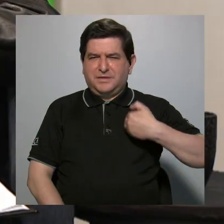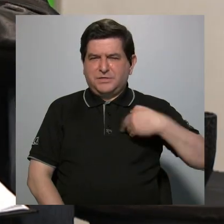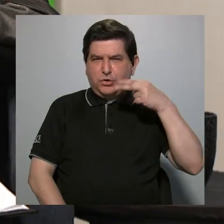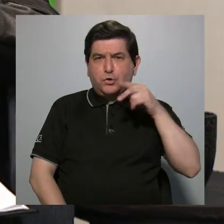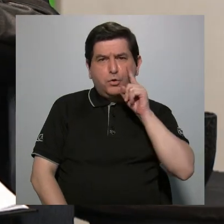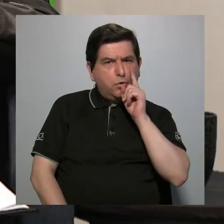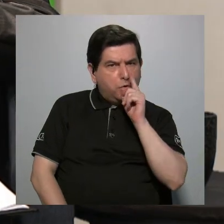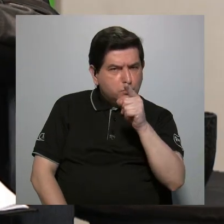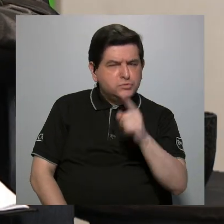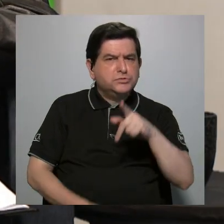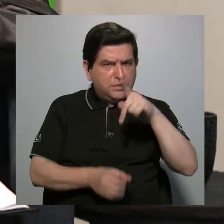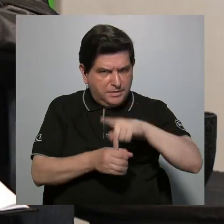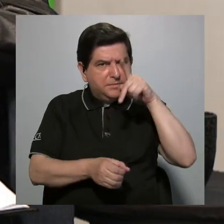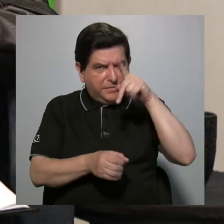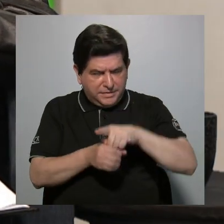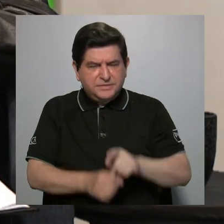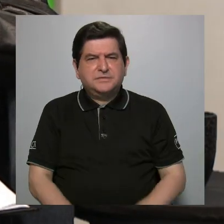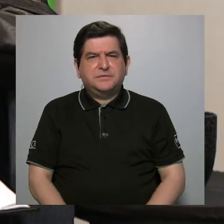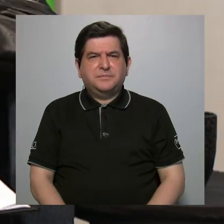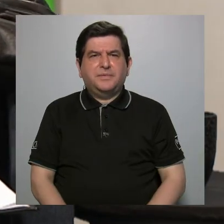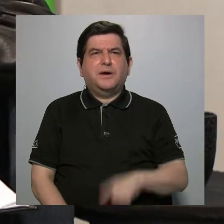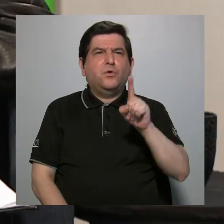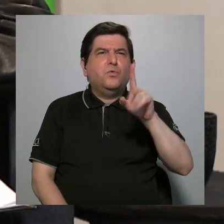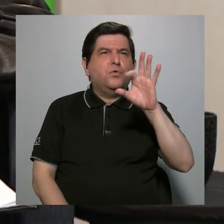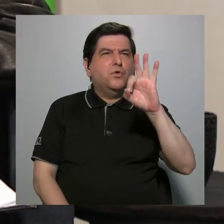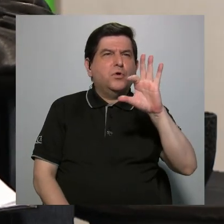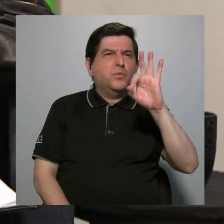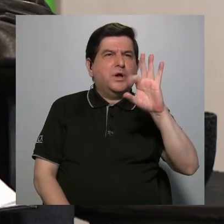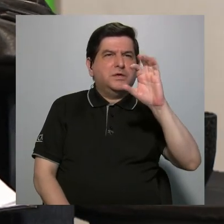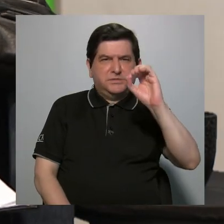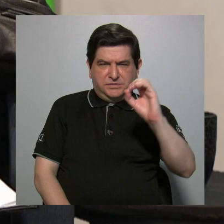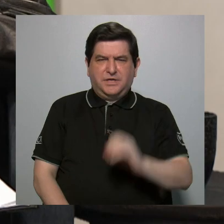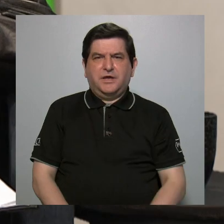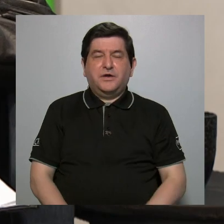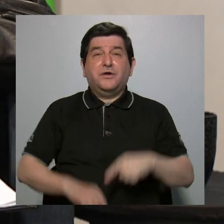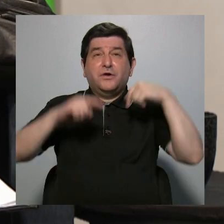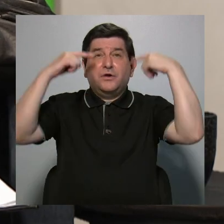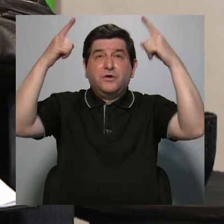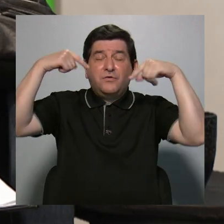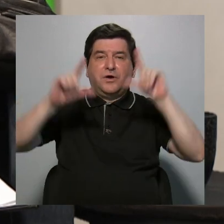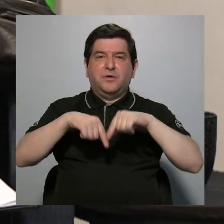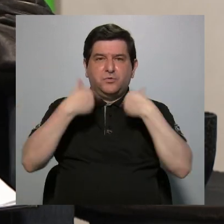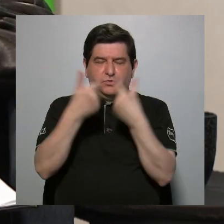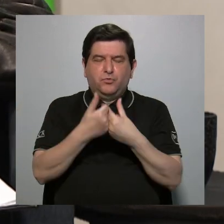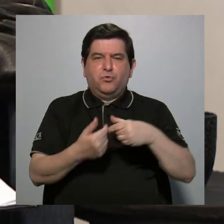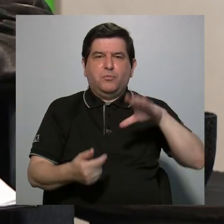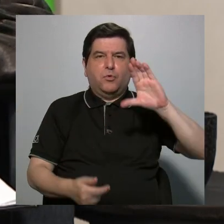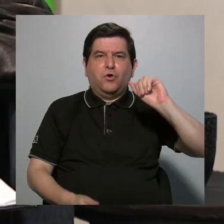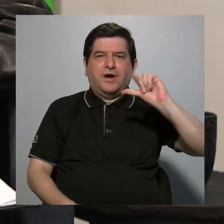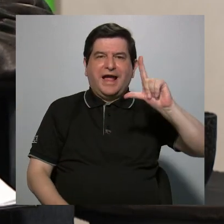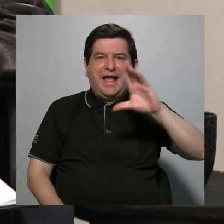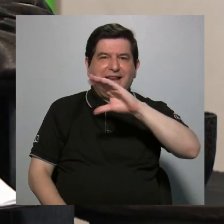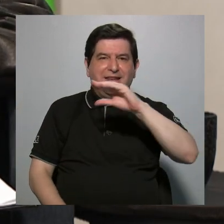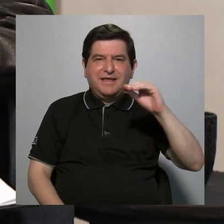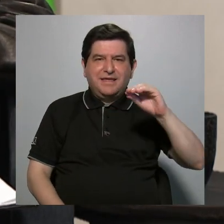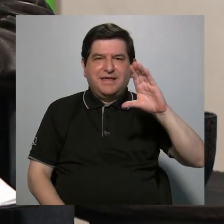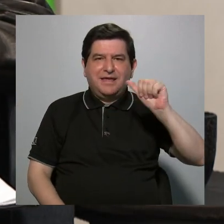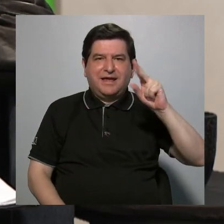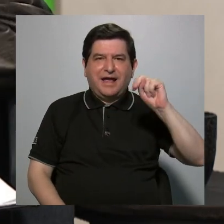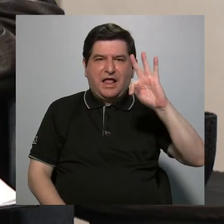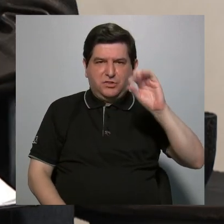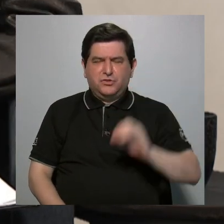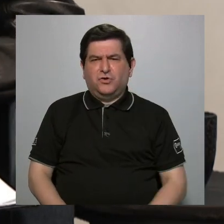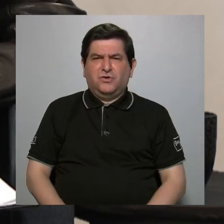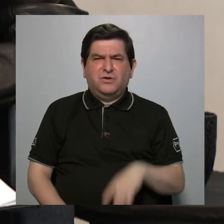Don Hernán, usted formó parte en 1990 del famoso grupo Calicanto.